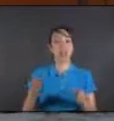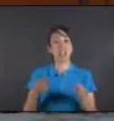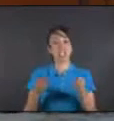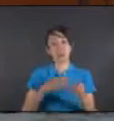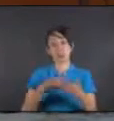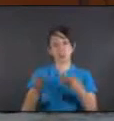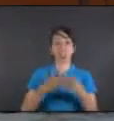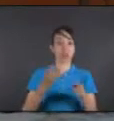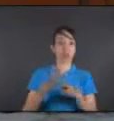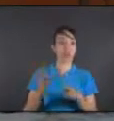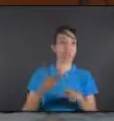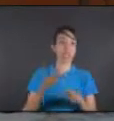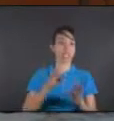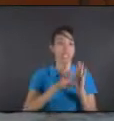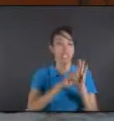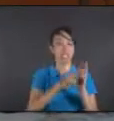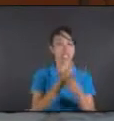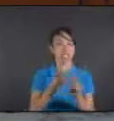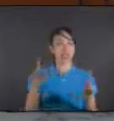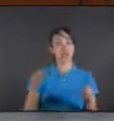correo, pues, no el documento.